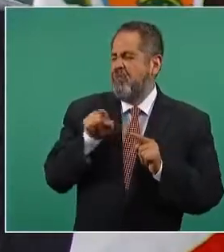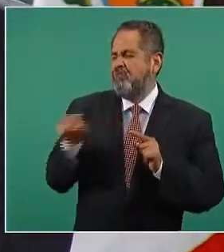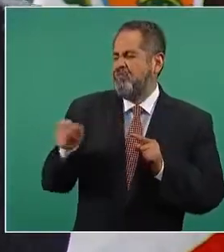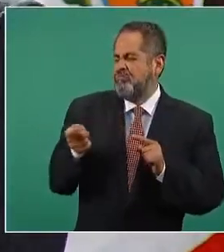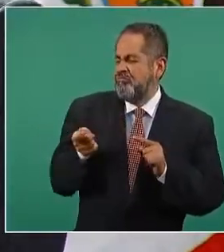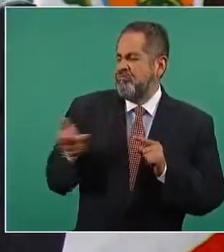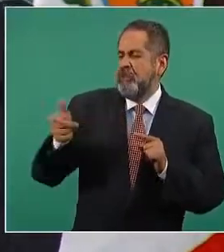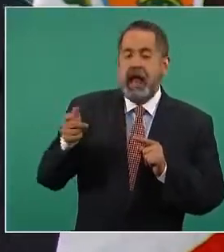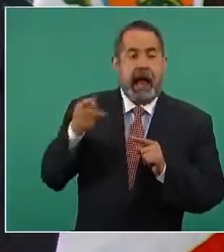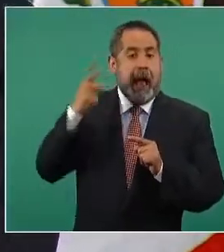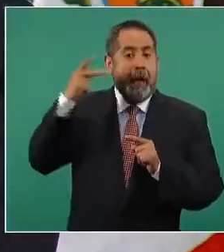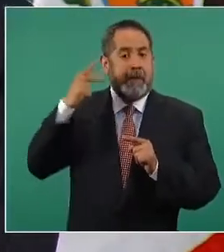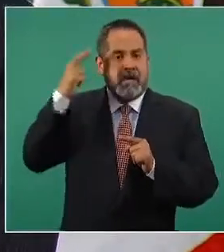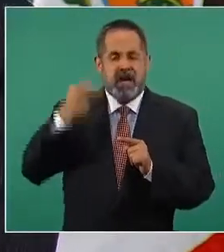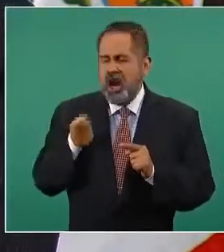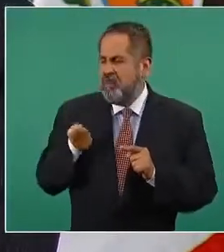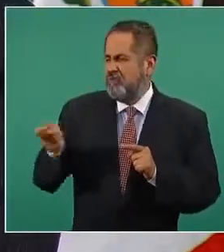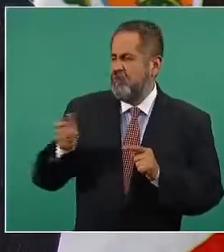al virrey,